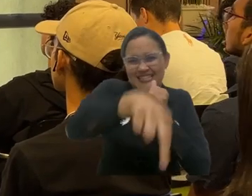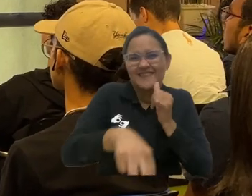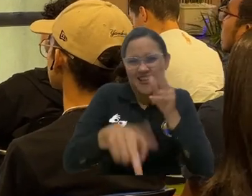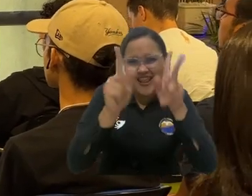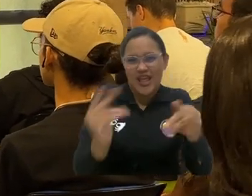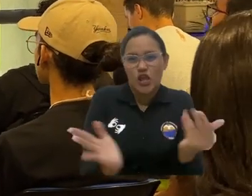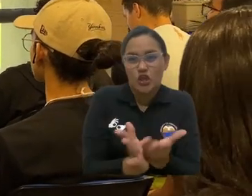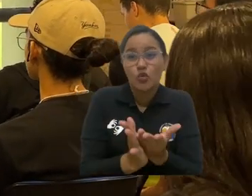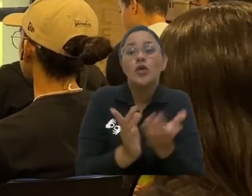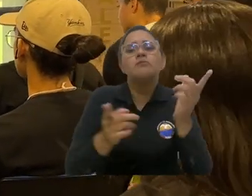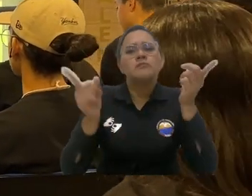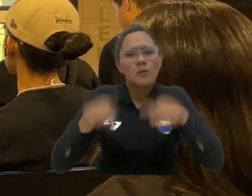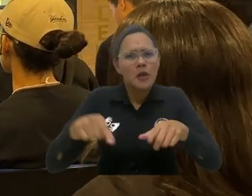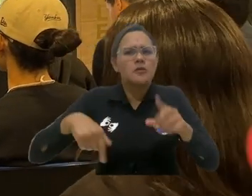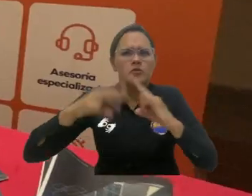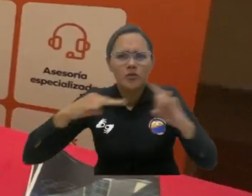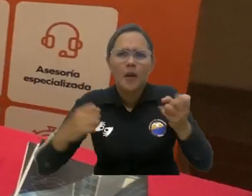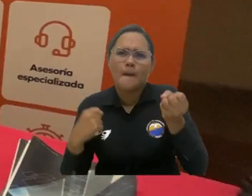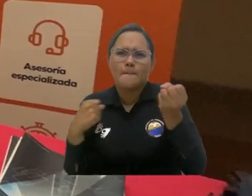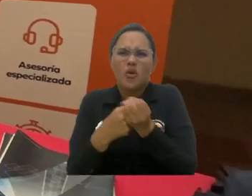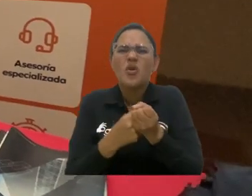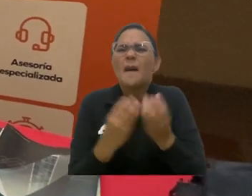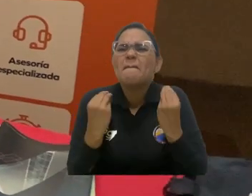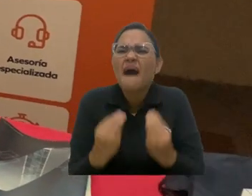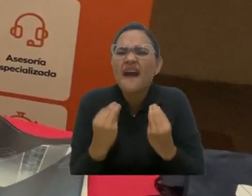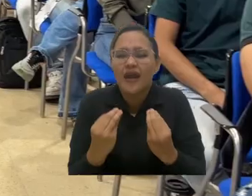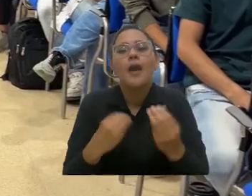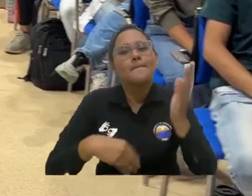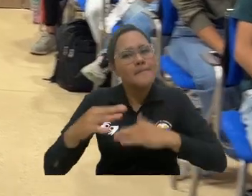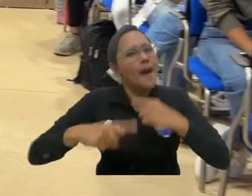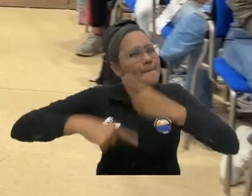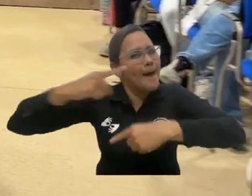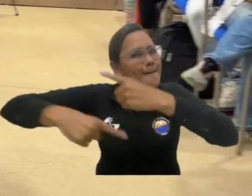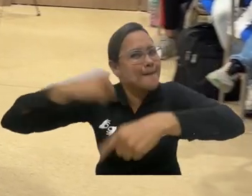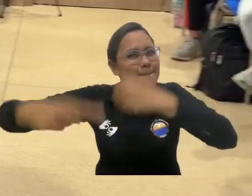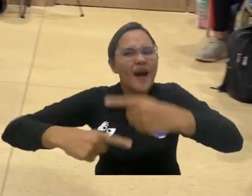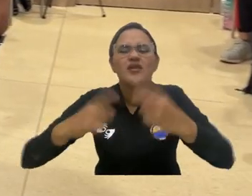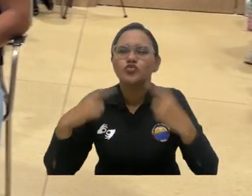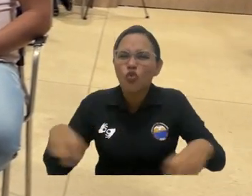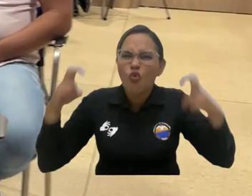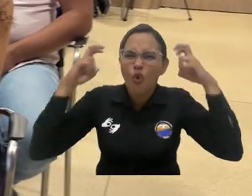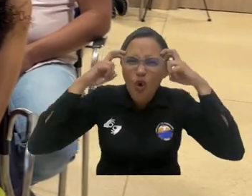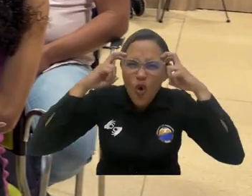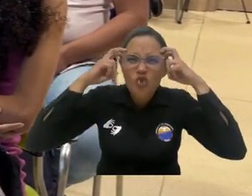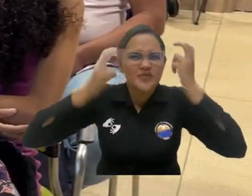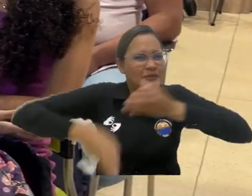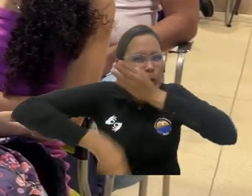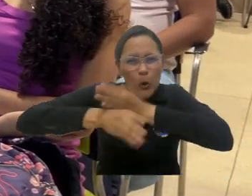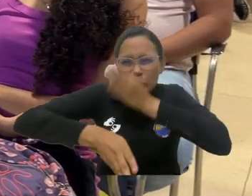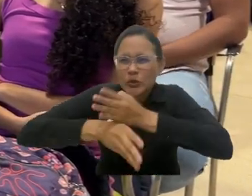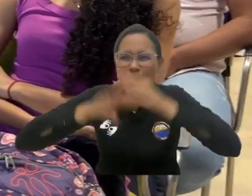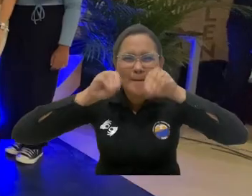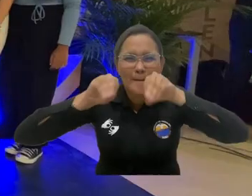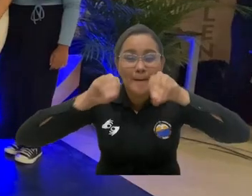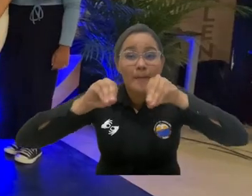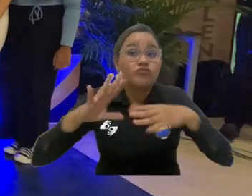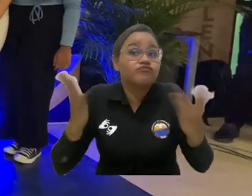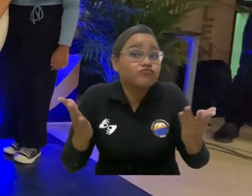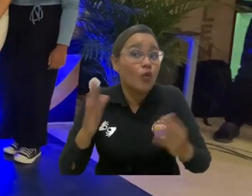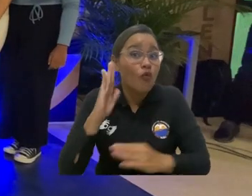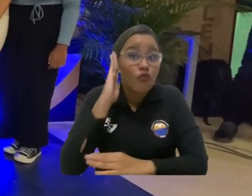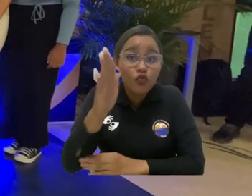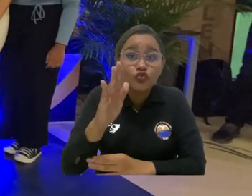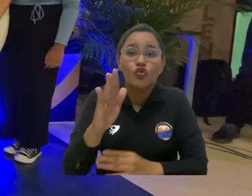recibe el apoyo institucional con el propósito de consolidarse como un espacio importante para la generación y transferencia de conocimiento en este